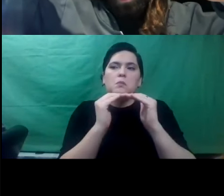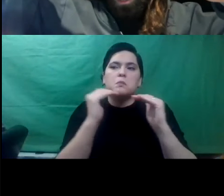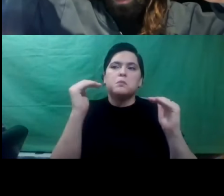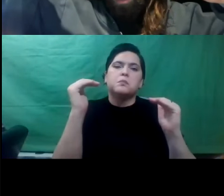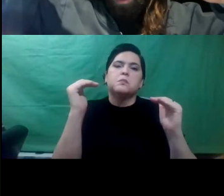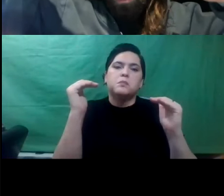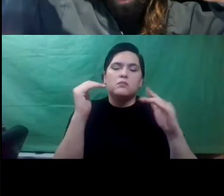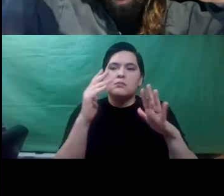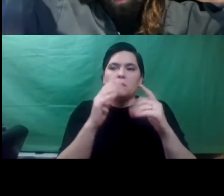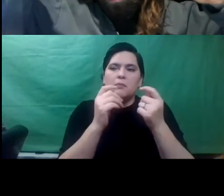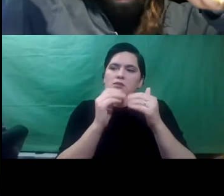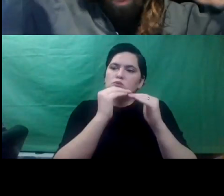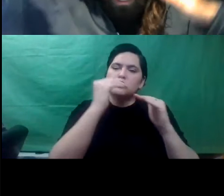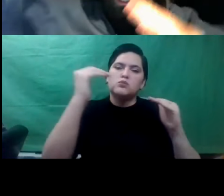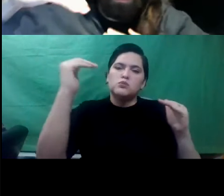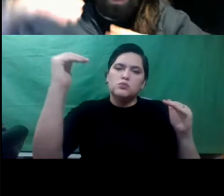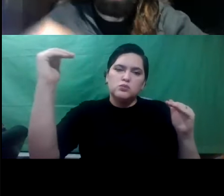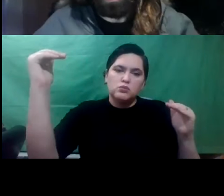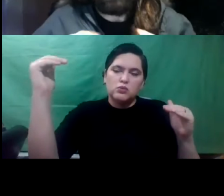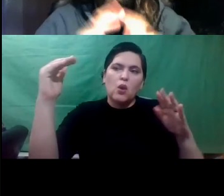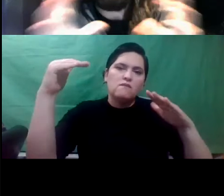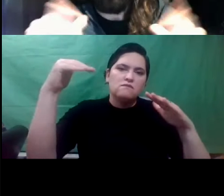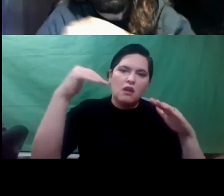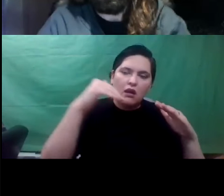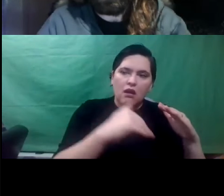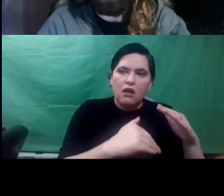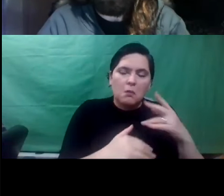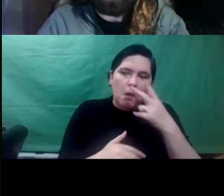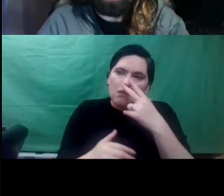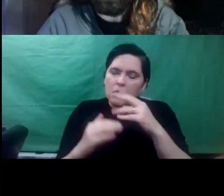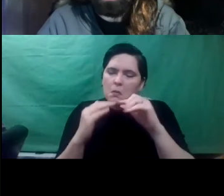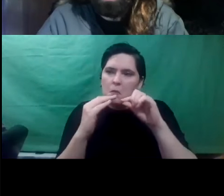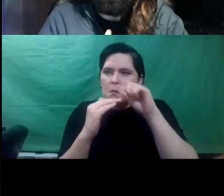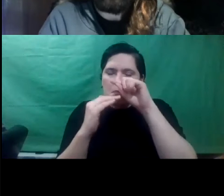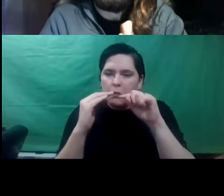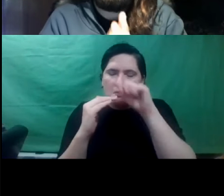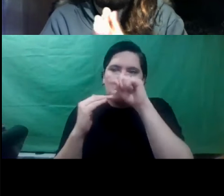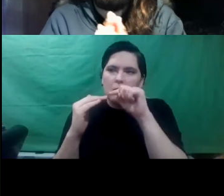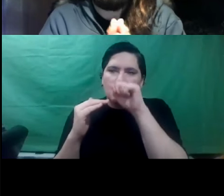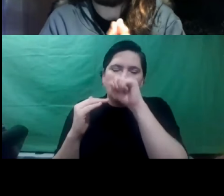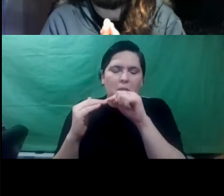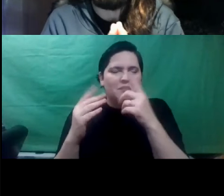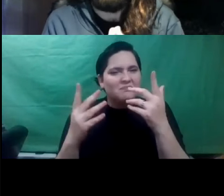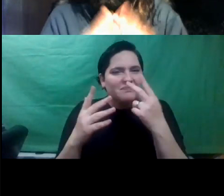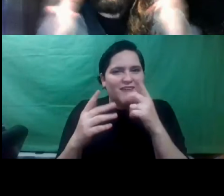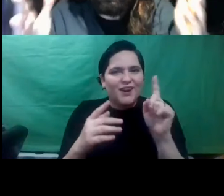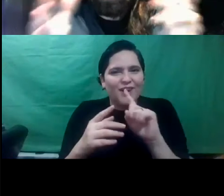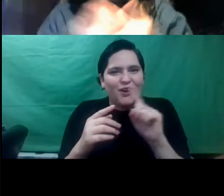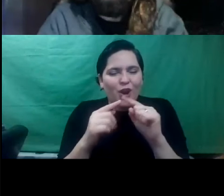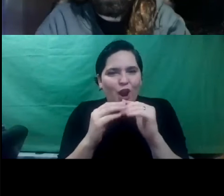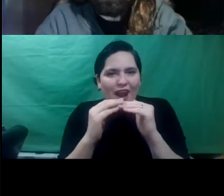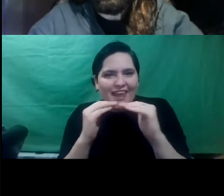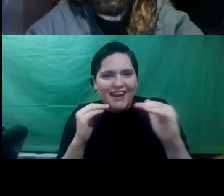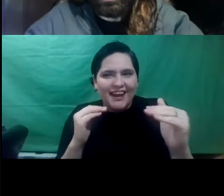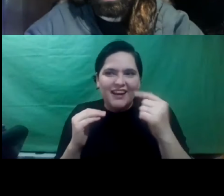paralelos a la diagonal o bajarían paralelos a la diagonal, pero no, se muestra que hay un efecto no lineal. Entonces, que el asunto no es solamente un aumento de